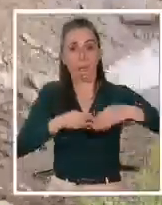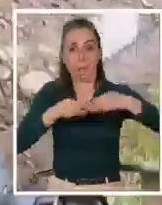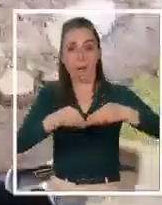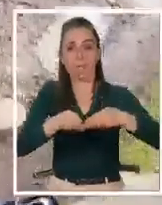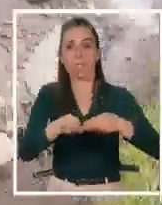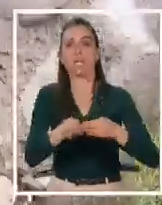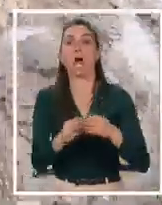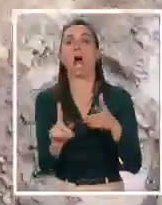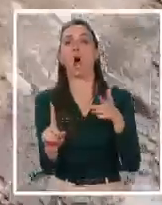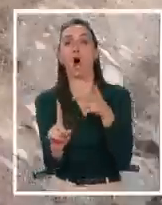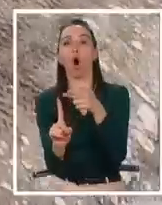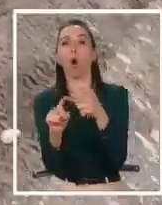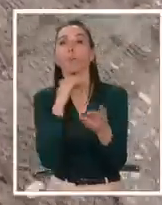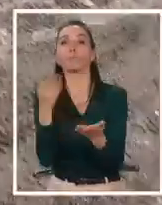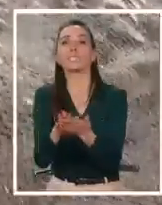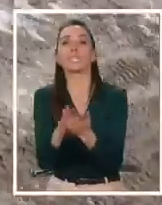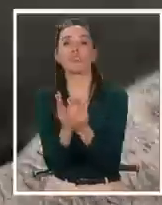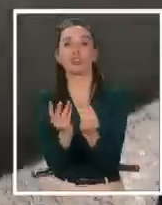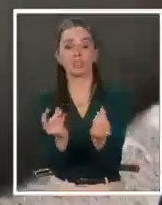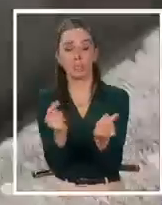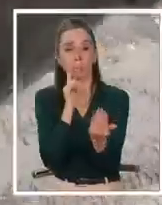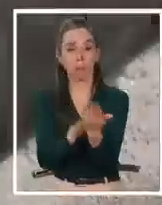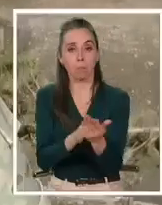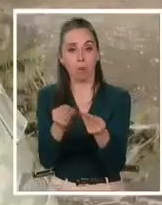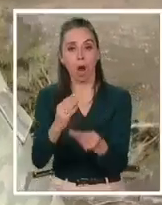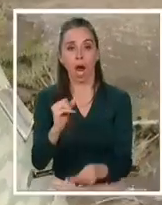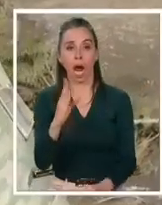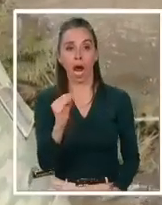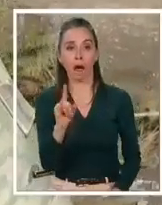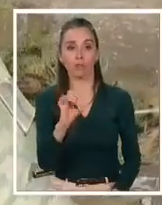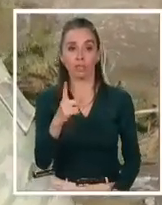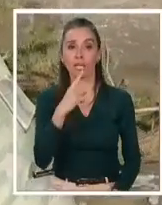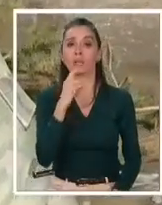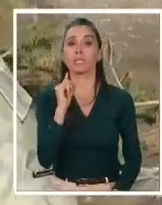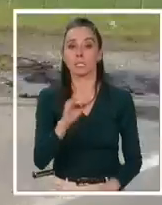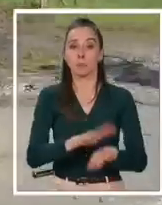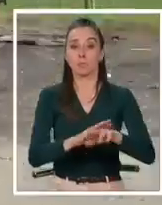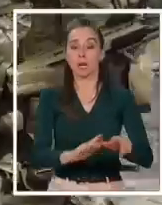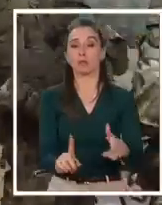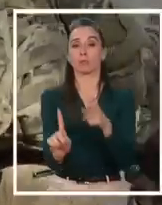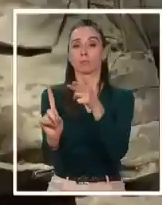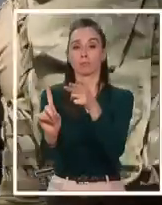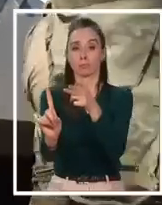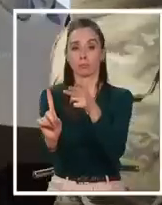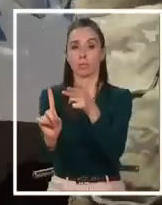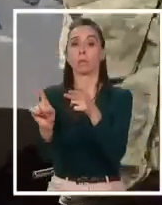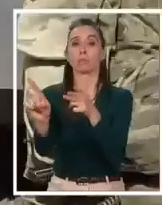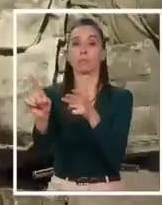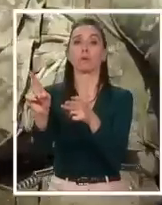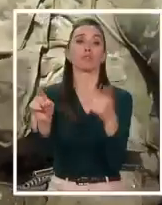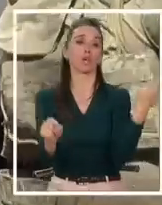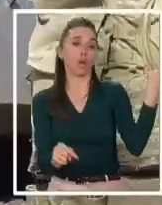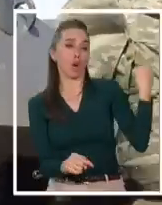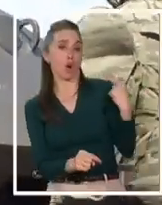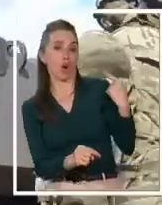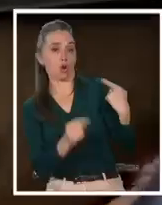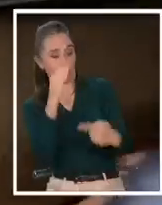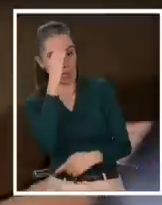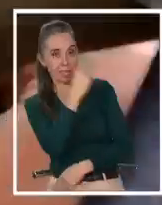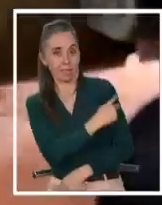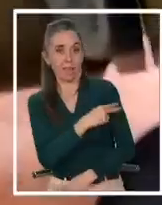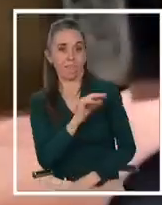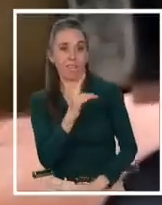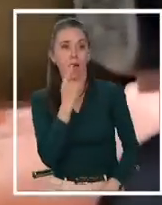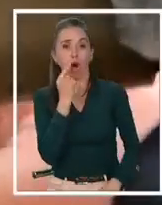simple, presentando una prueba clave donde el cabo Seguel reconoce su actuar después de recibir instrucciones del teniente